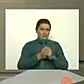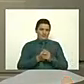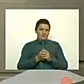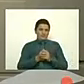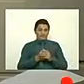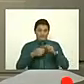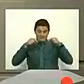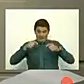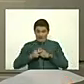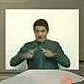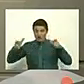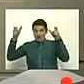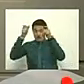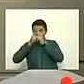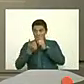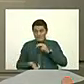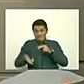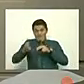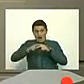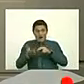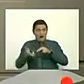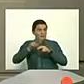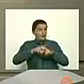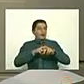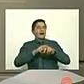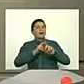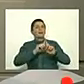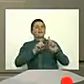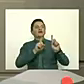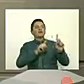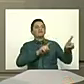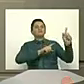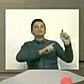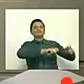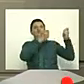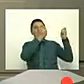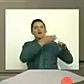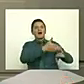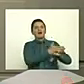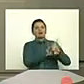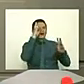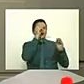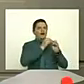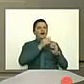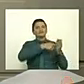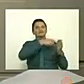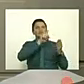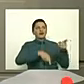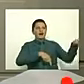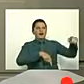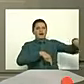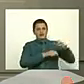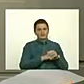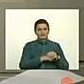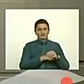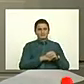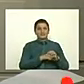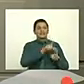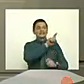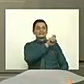Congreso son para todos los que allí diga, menos para los que han firmado esos contratos, que son